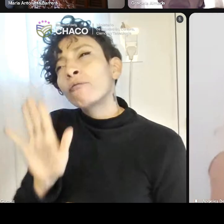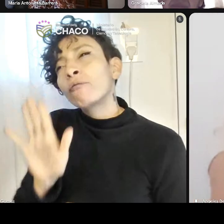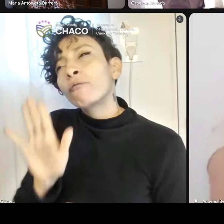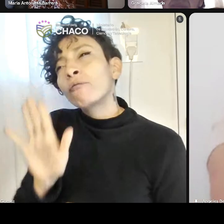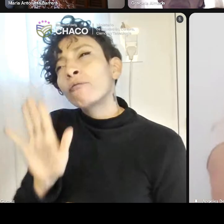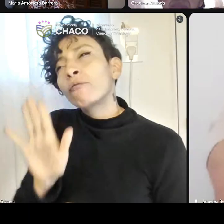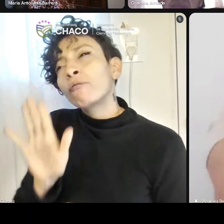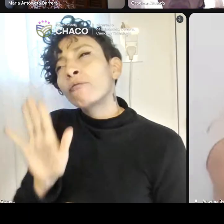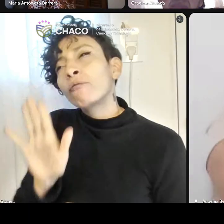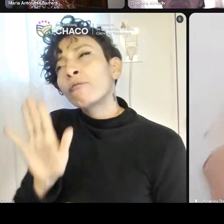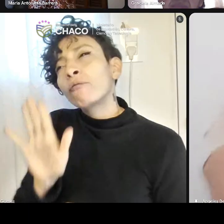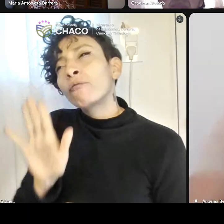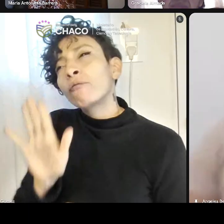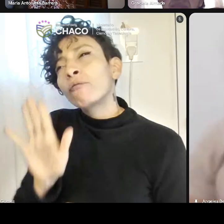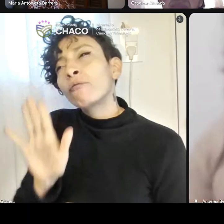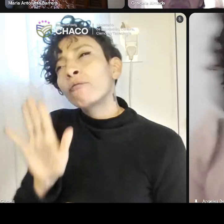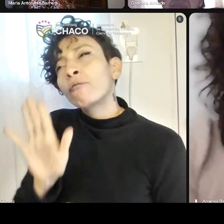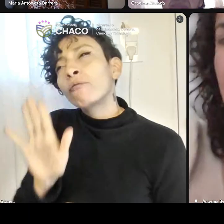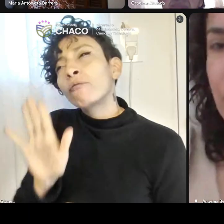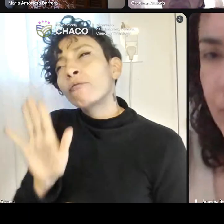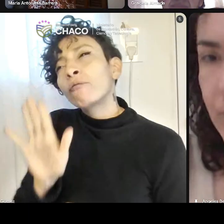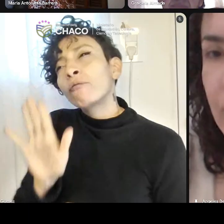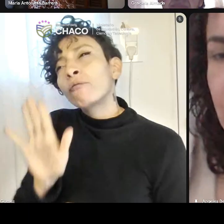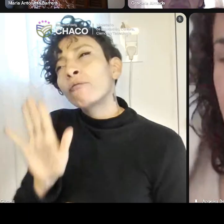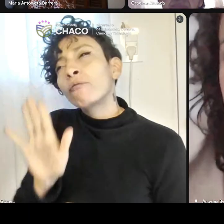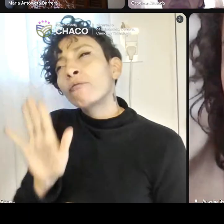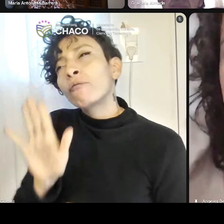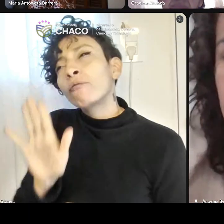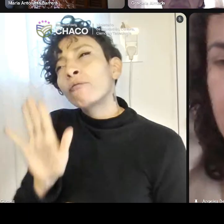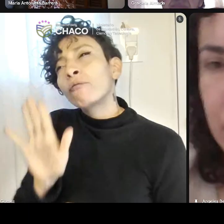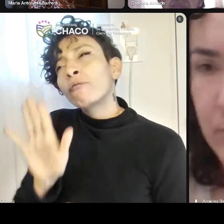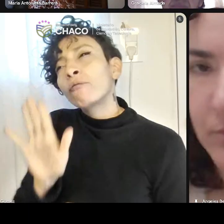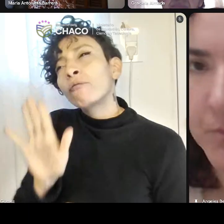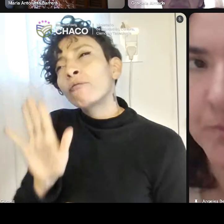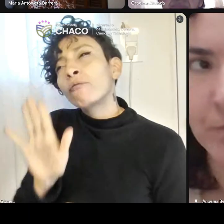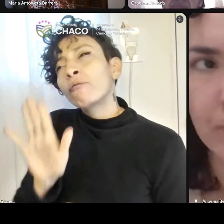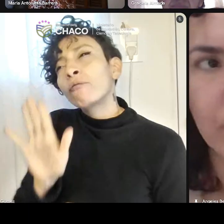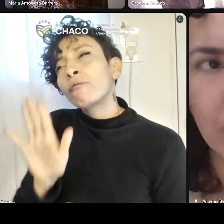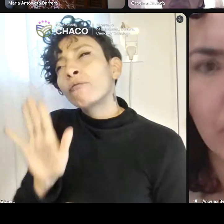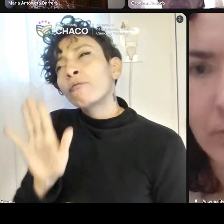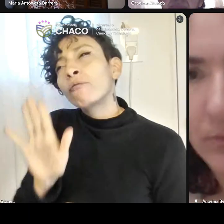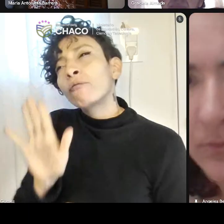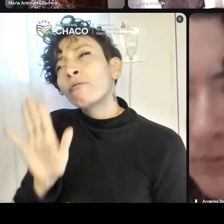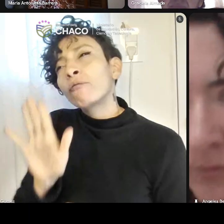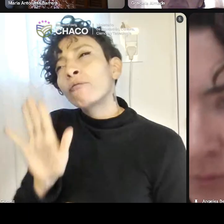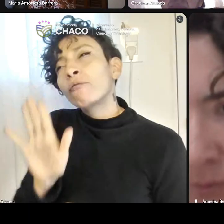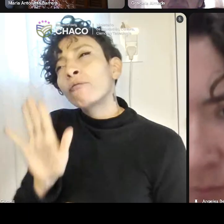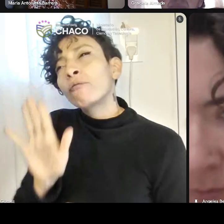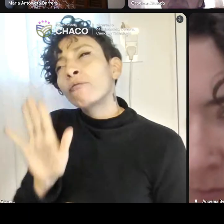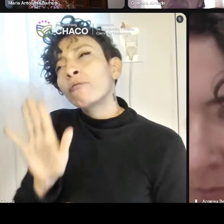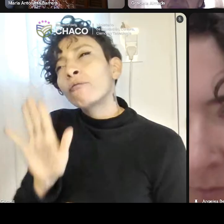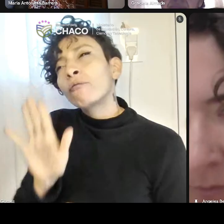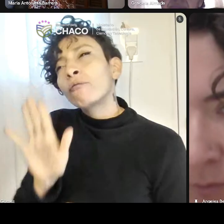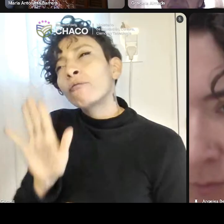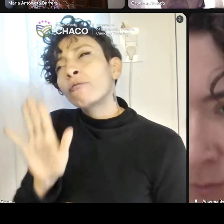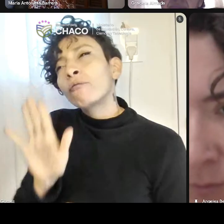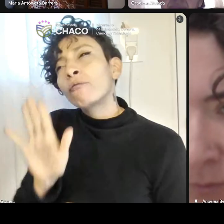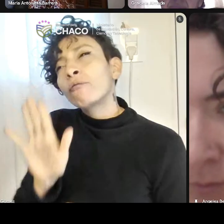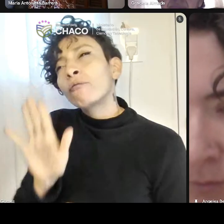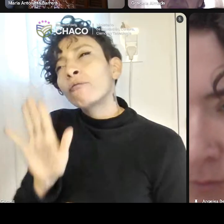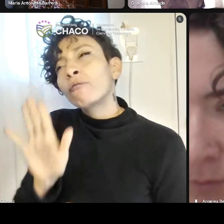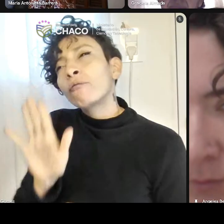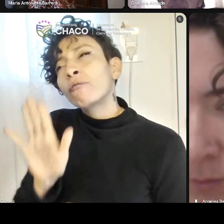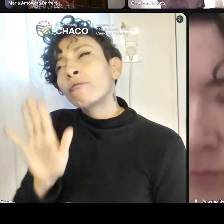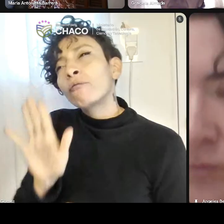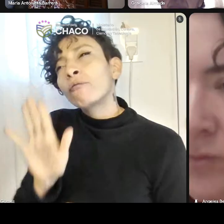lengua al español. A ver cómo ellos pueden y se han inventado unos